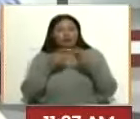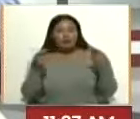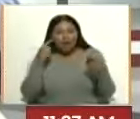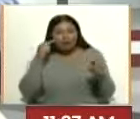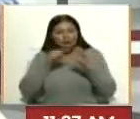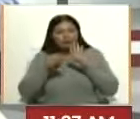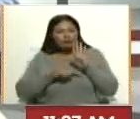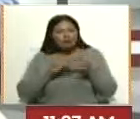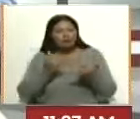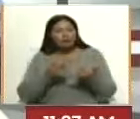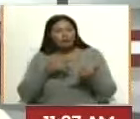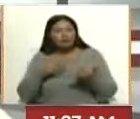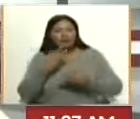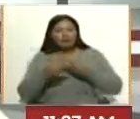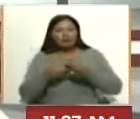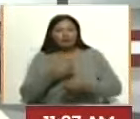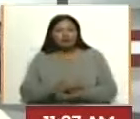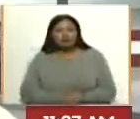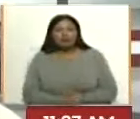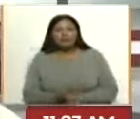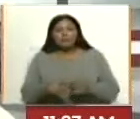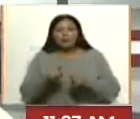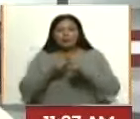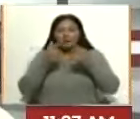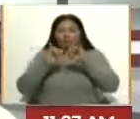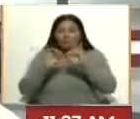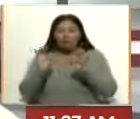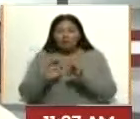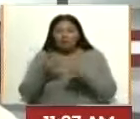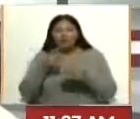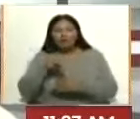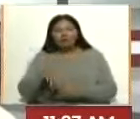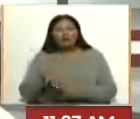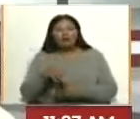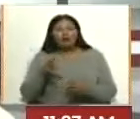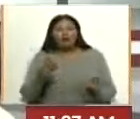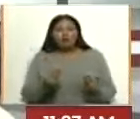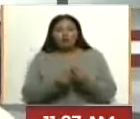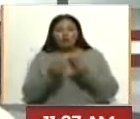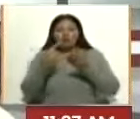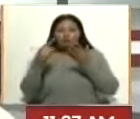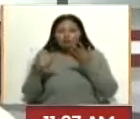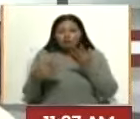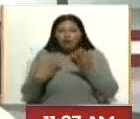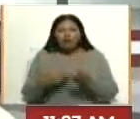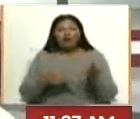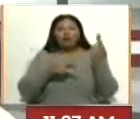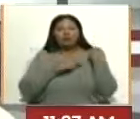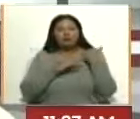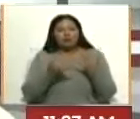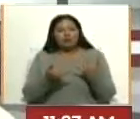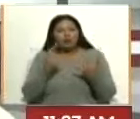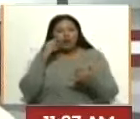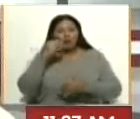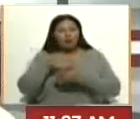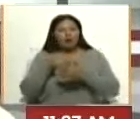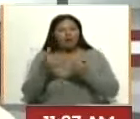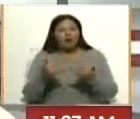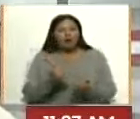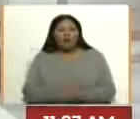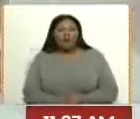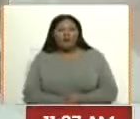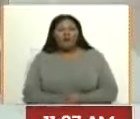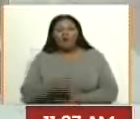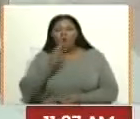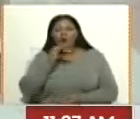las medidas coercitivas unilaterales, pero al mismo tiempo un Estado o un conjunto de Estados se den a la tarea de imponerla y que no haya ningún